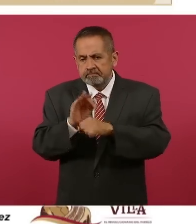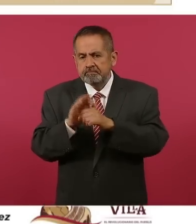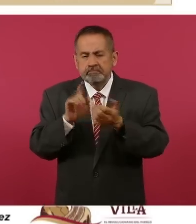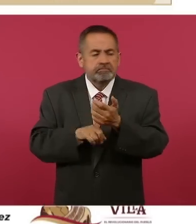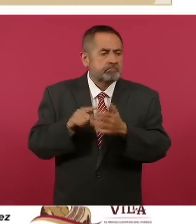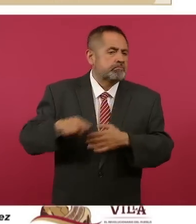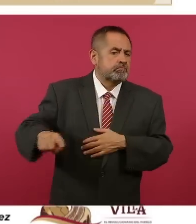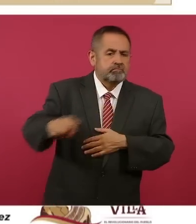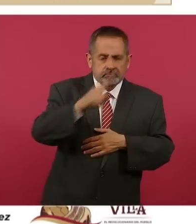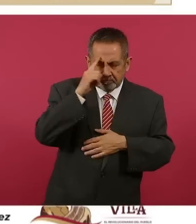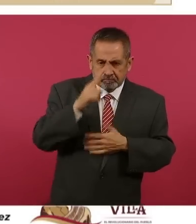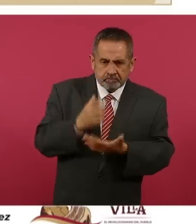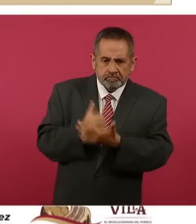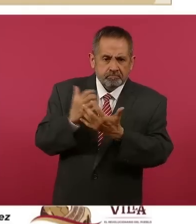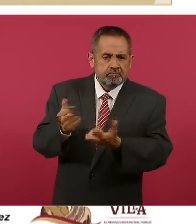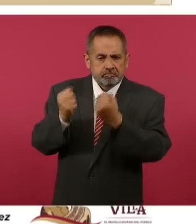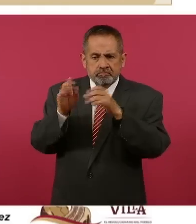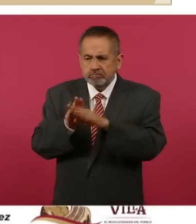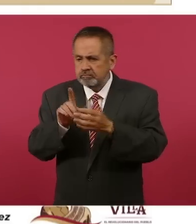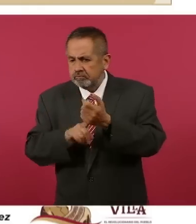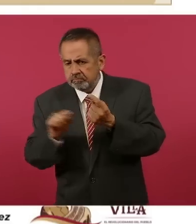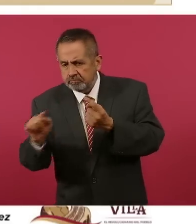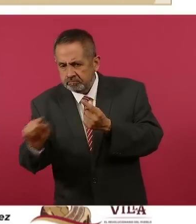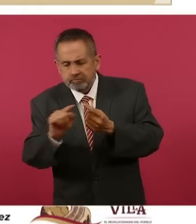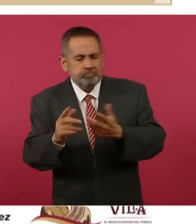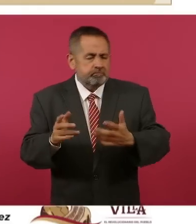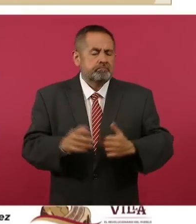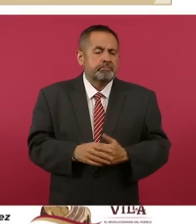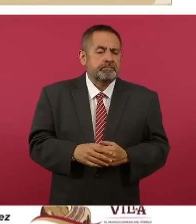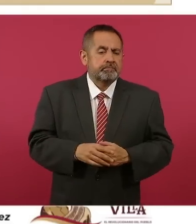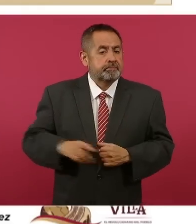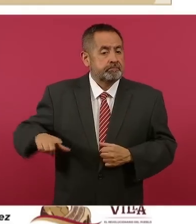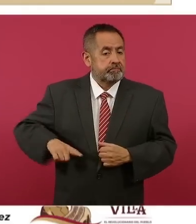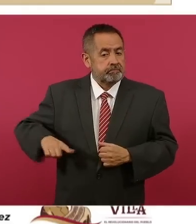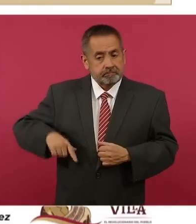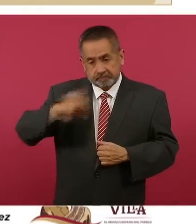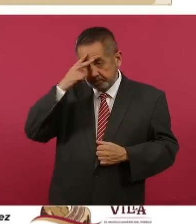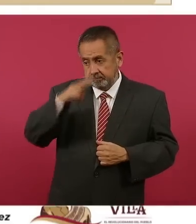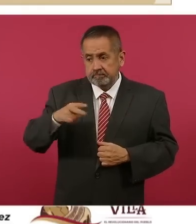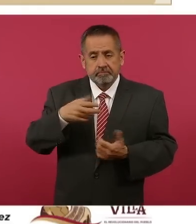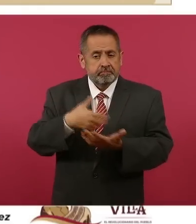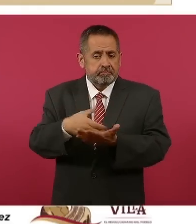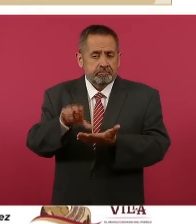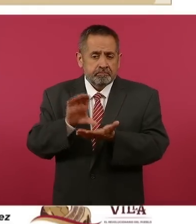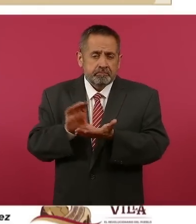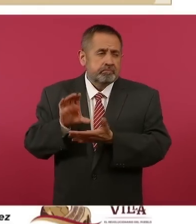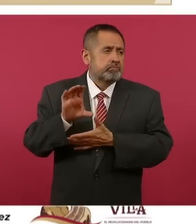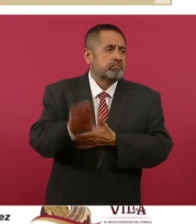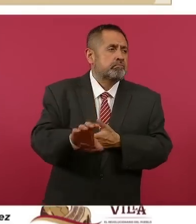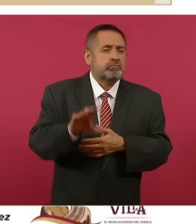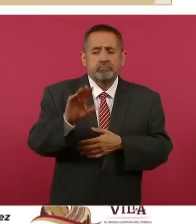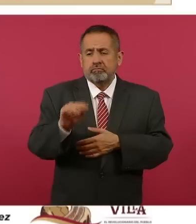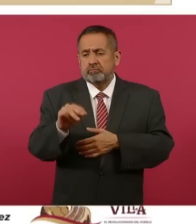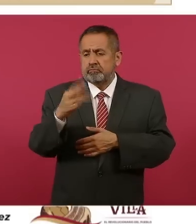la población y áreas productivas. El Gobierno de México invierte del orden de